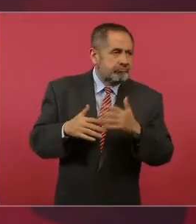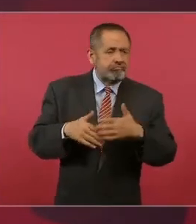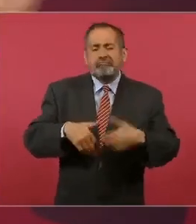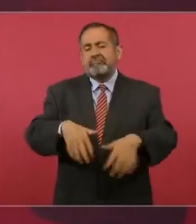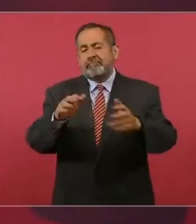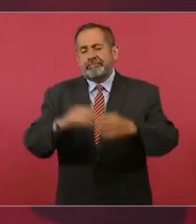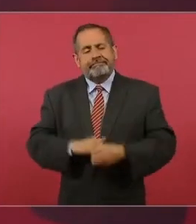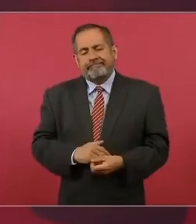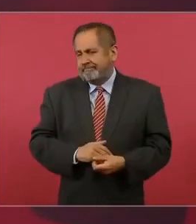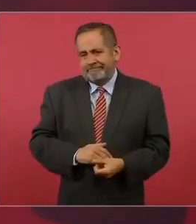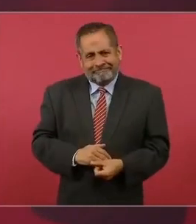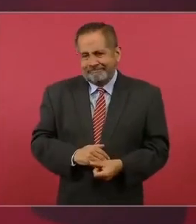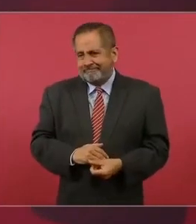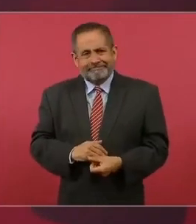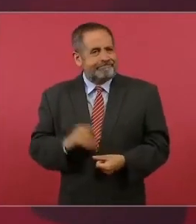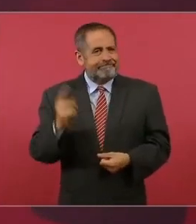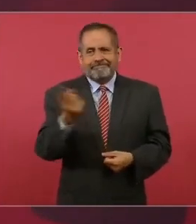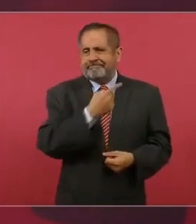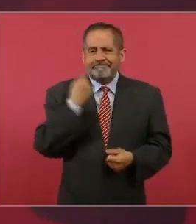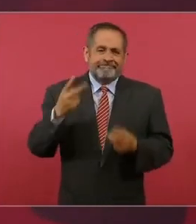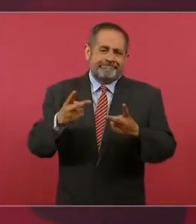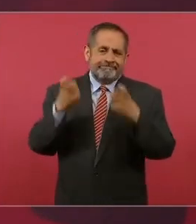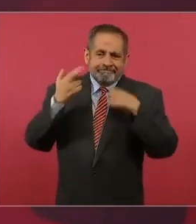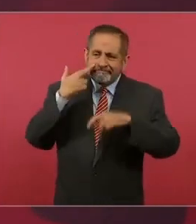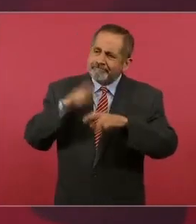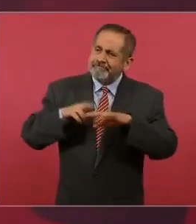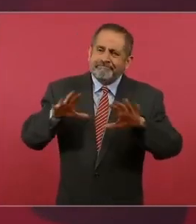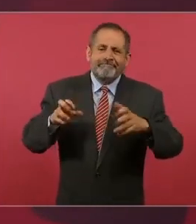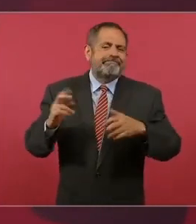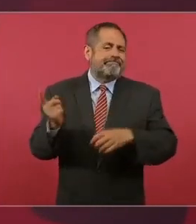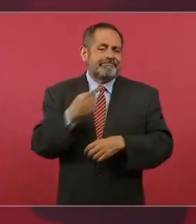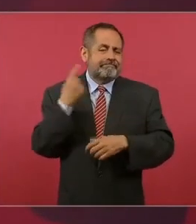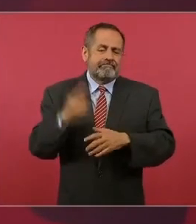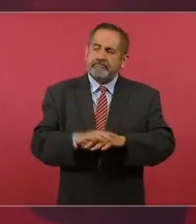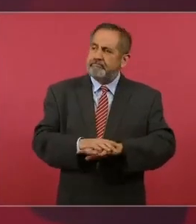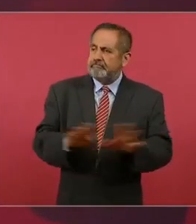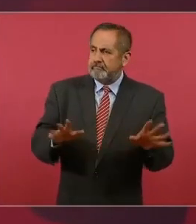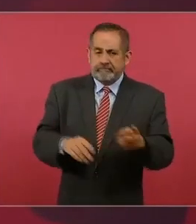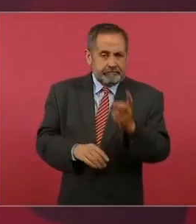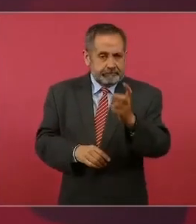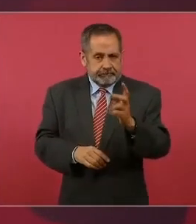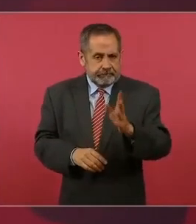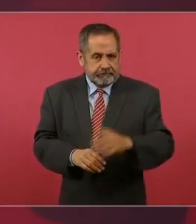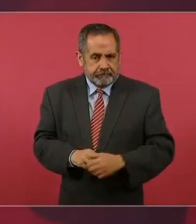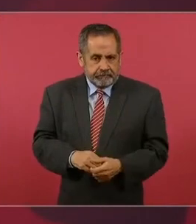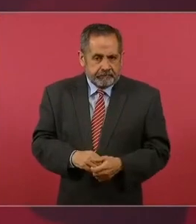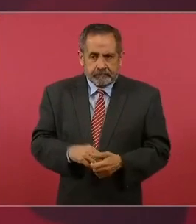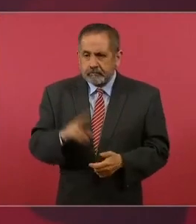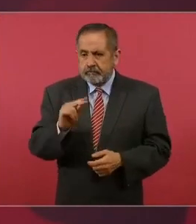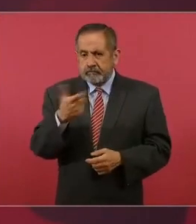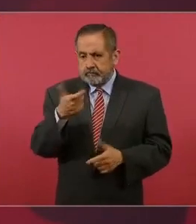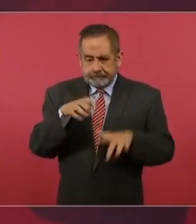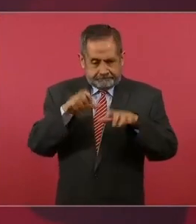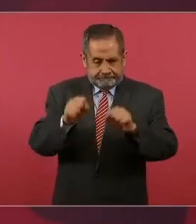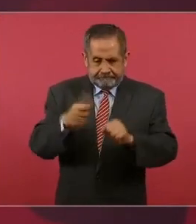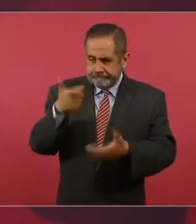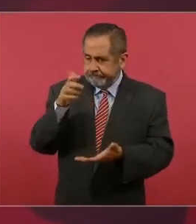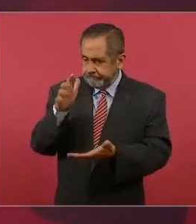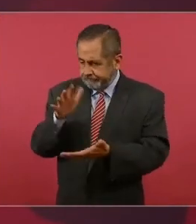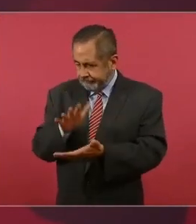Era la robadera en general y por eso no alcanzaba el